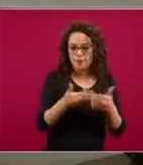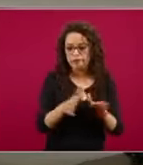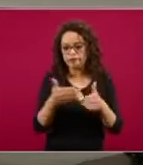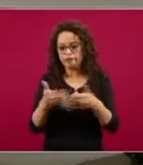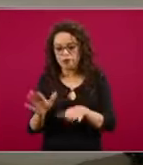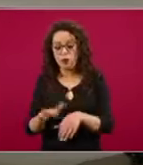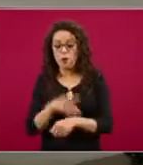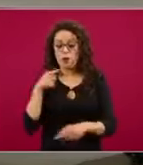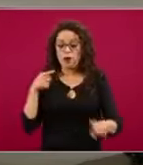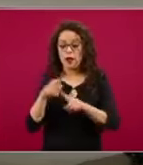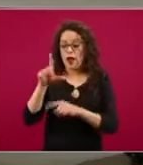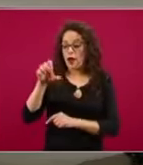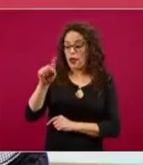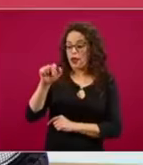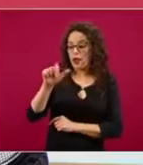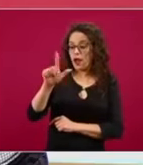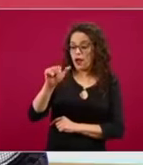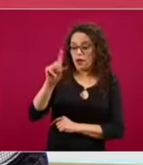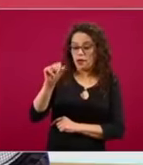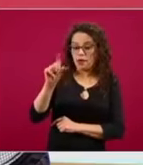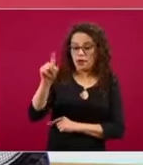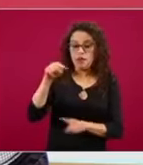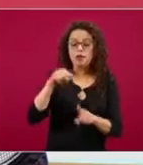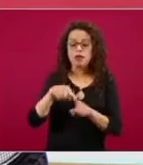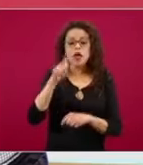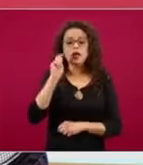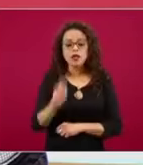la letalidad serán todas aquellas